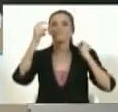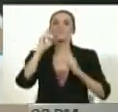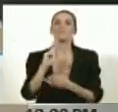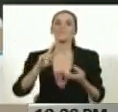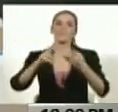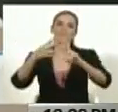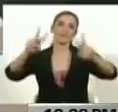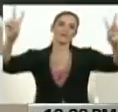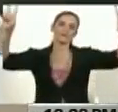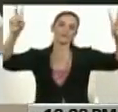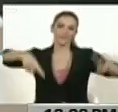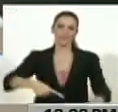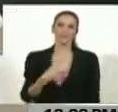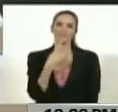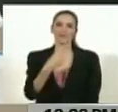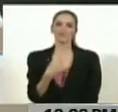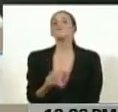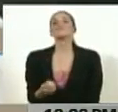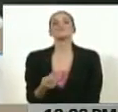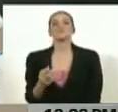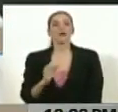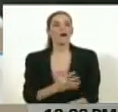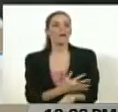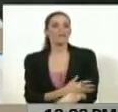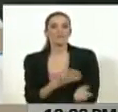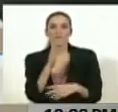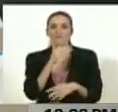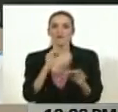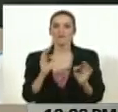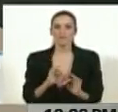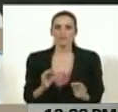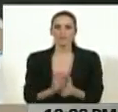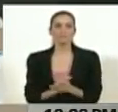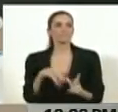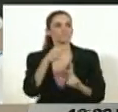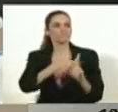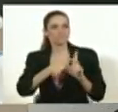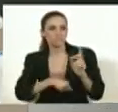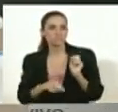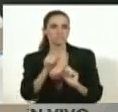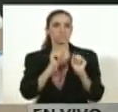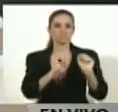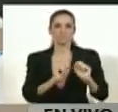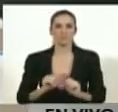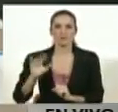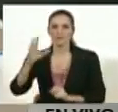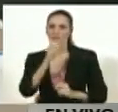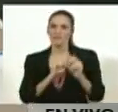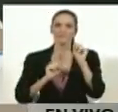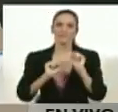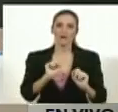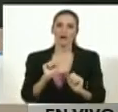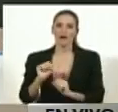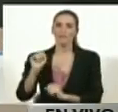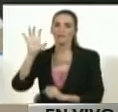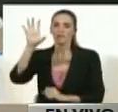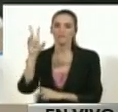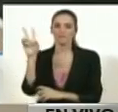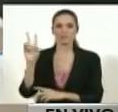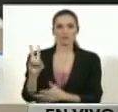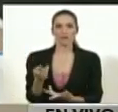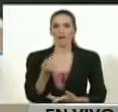paz también lo digo sin precedente dimos una batalla defendimos a la patria defendimos a la nación